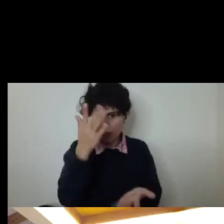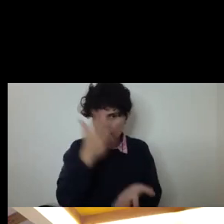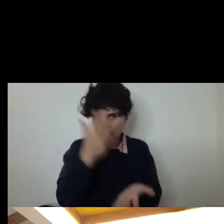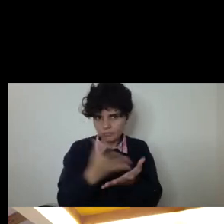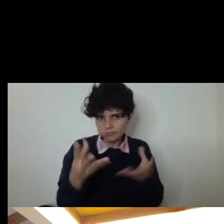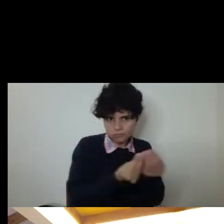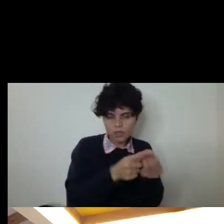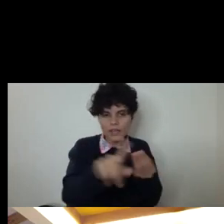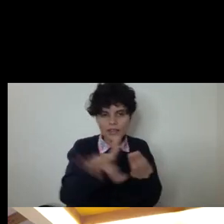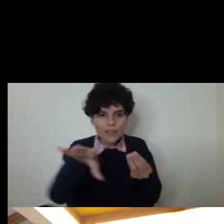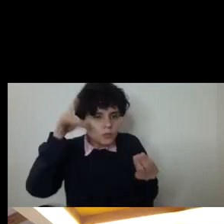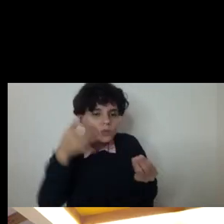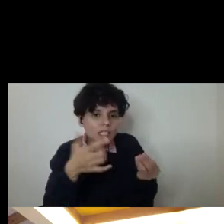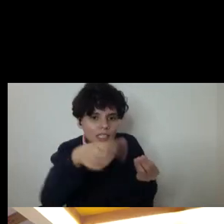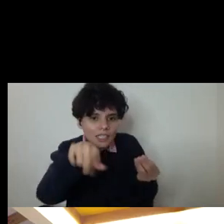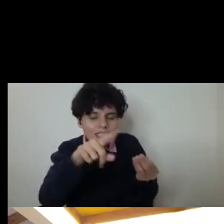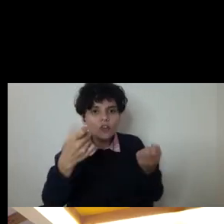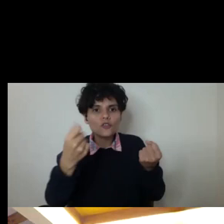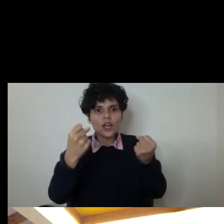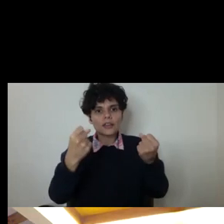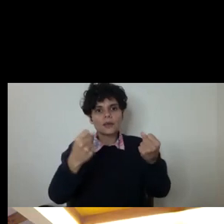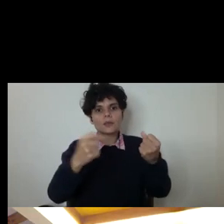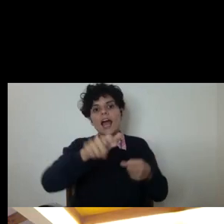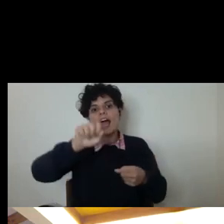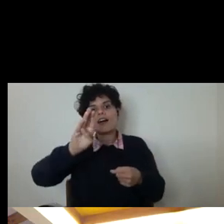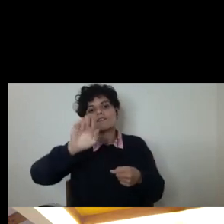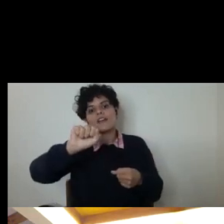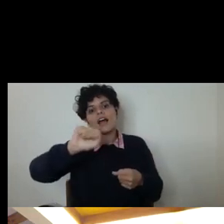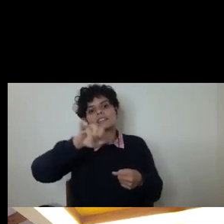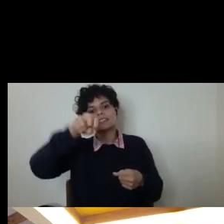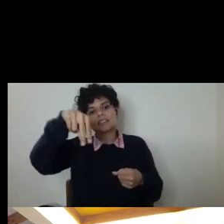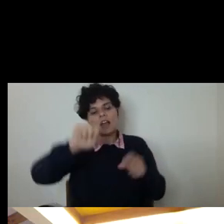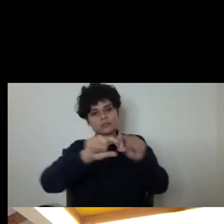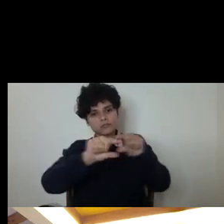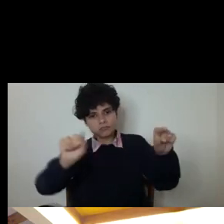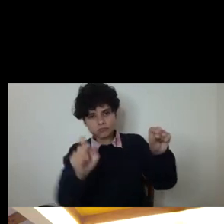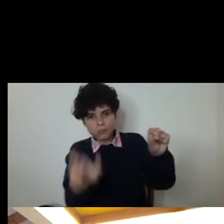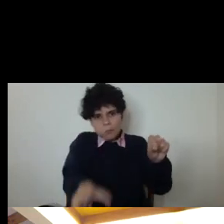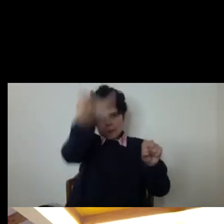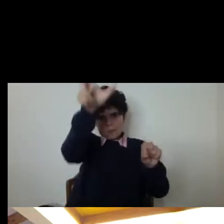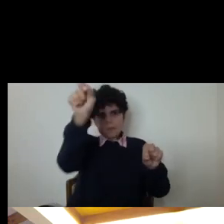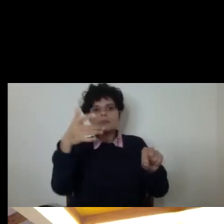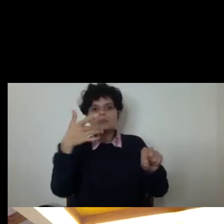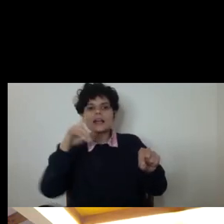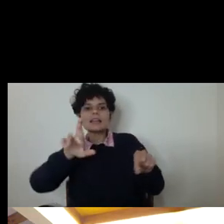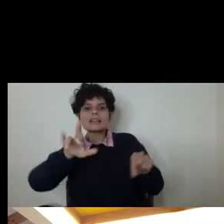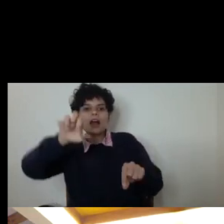que hay una estimulación enorme por gabacina y que es inhibida parcialmente por la presencia de reanodina